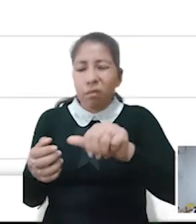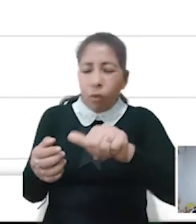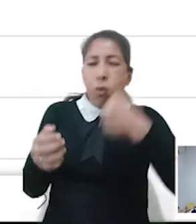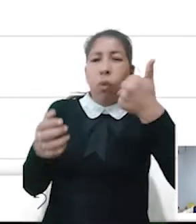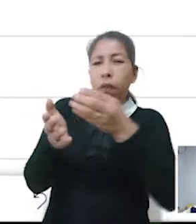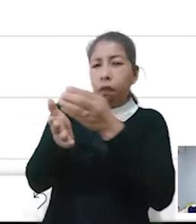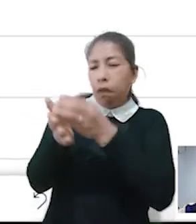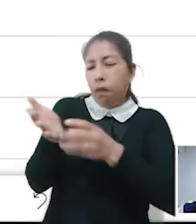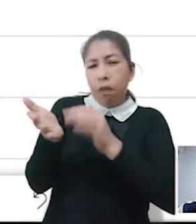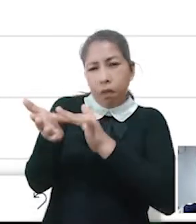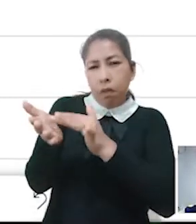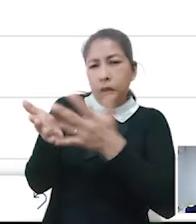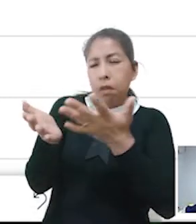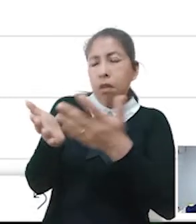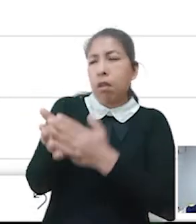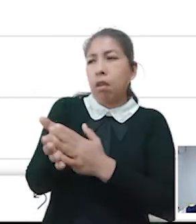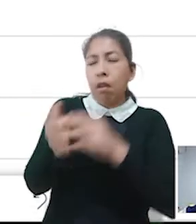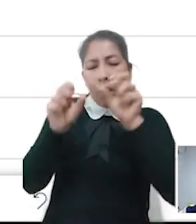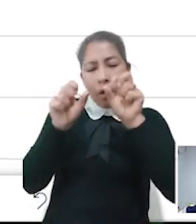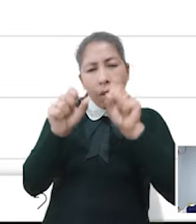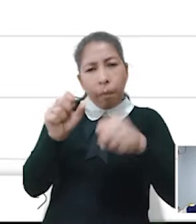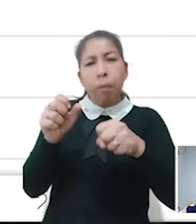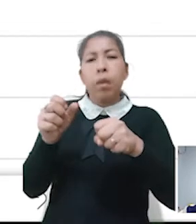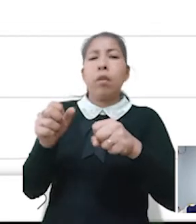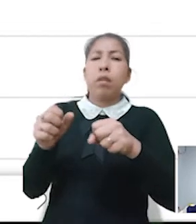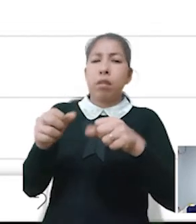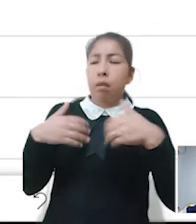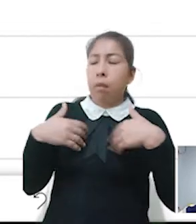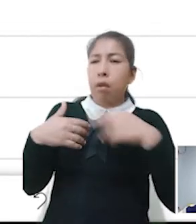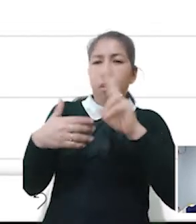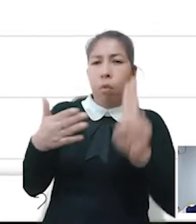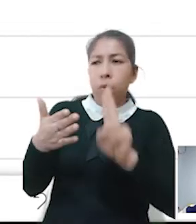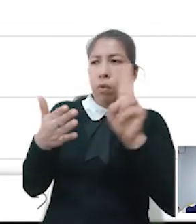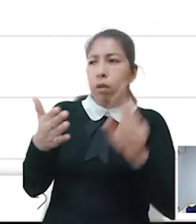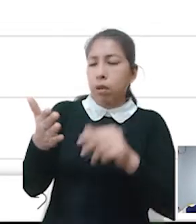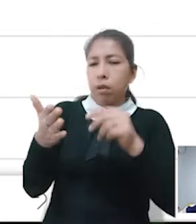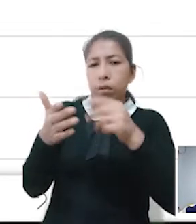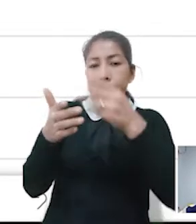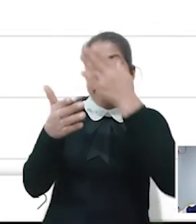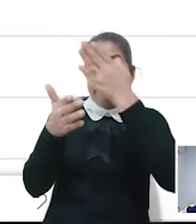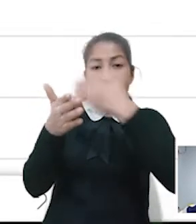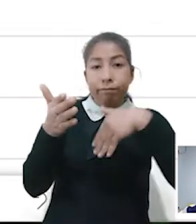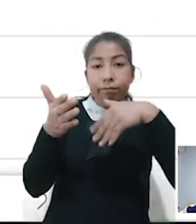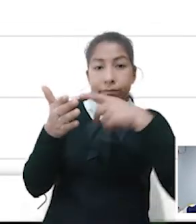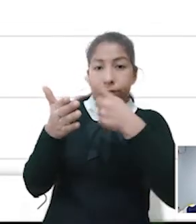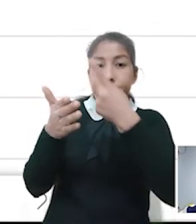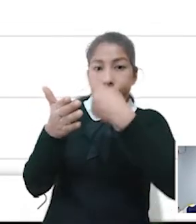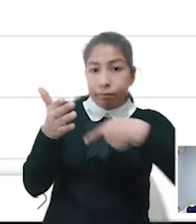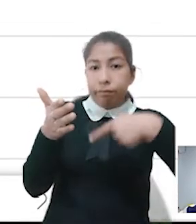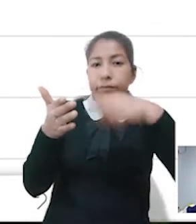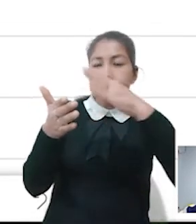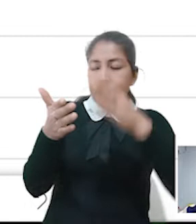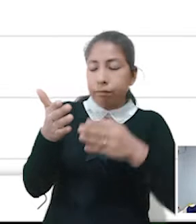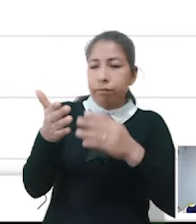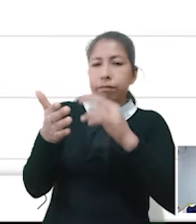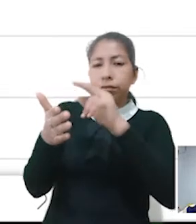en el numerador y otro en el denominador, pues utilizamos la función de división. Voy a utilizar un paréntesis para anotar esta división,